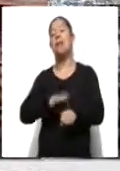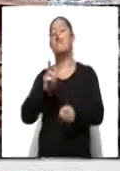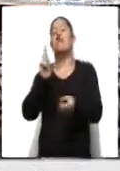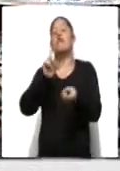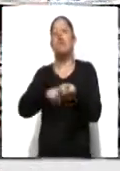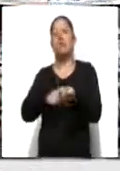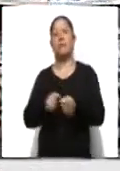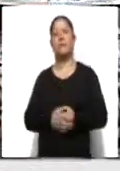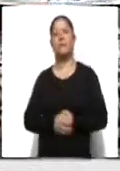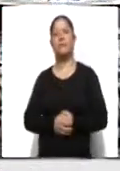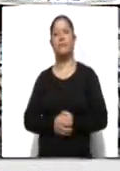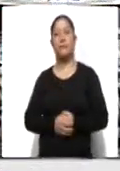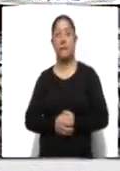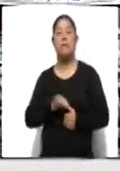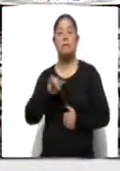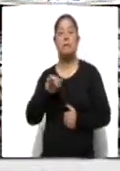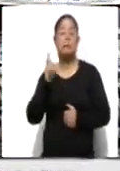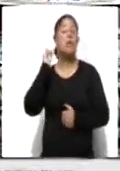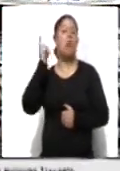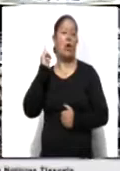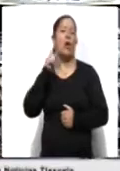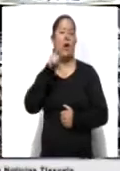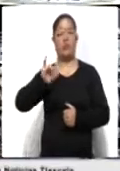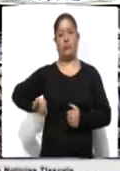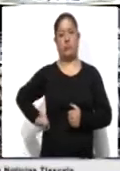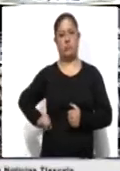claro, deseo que sea de su interés